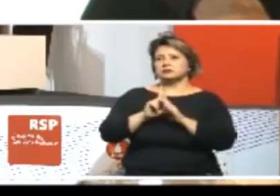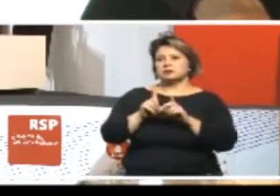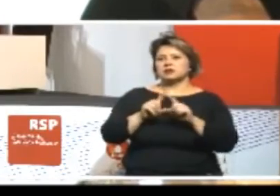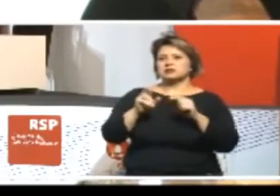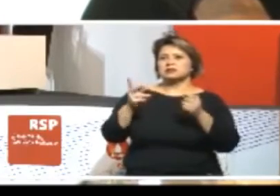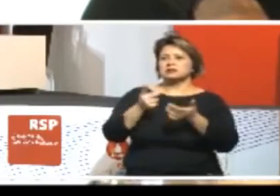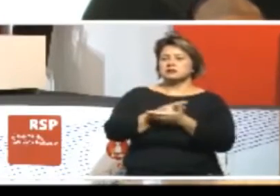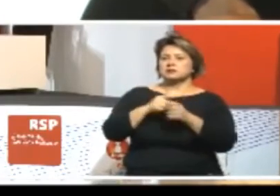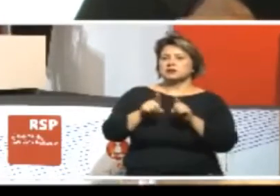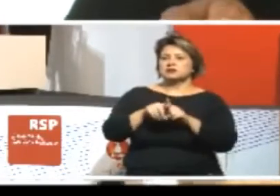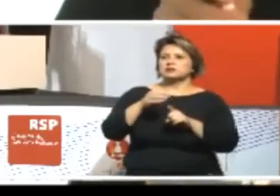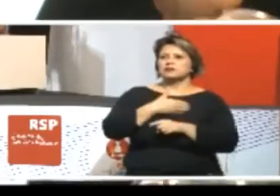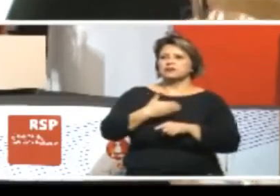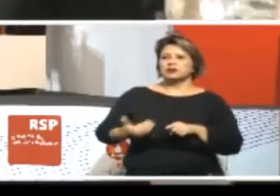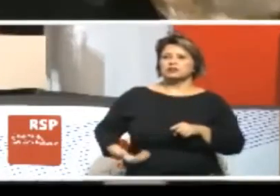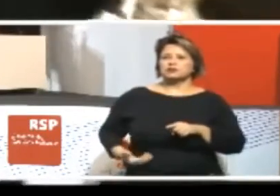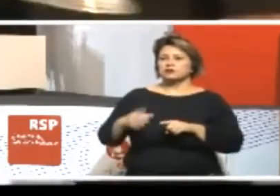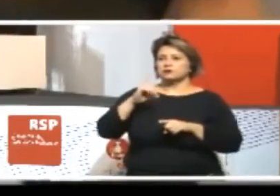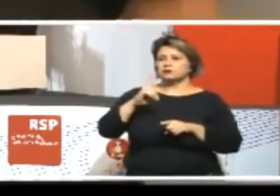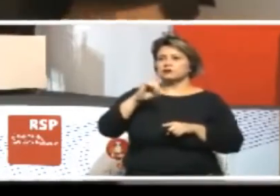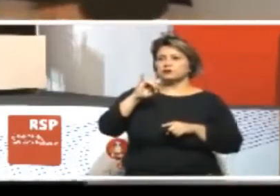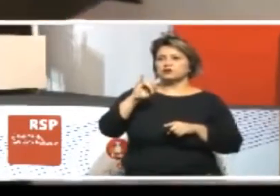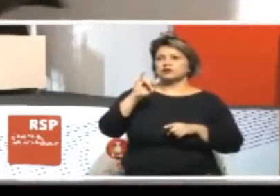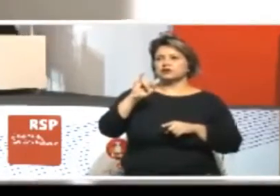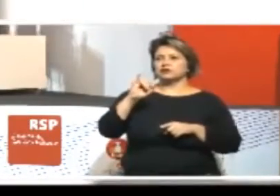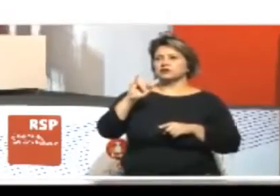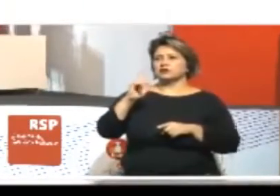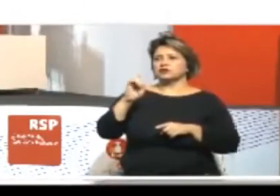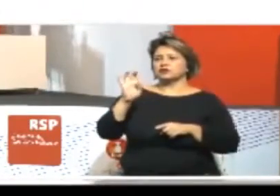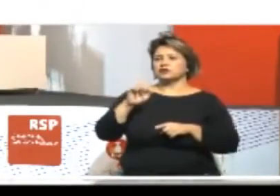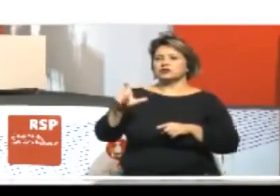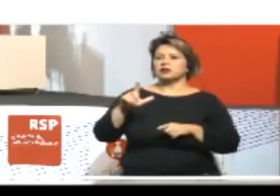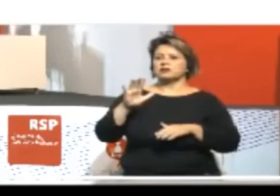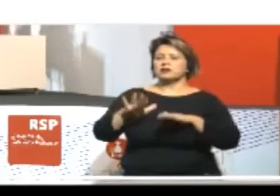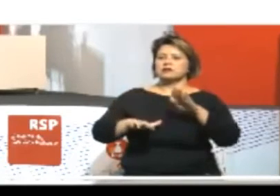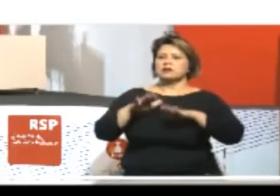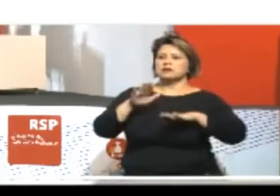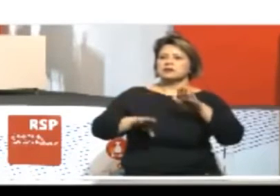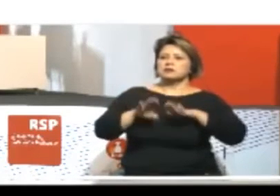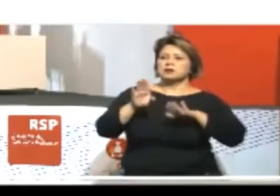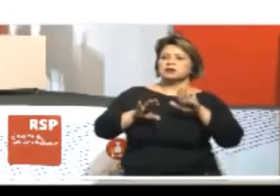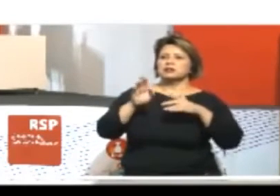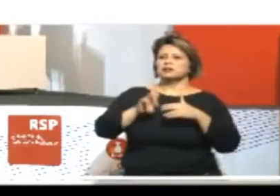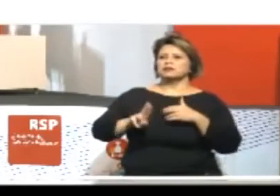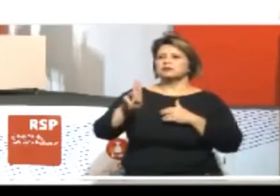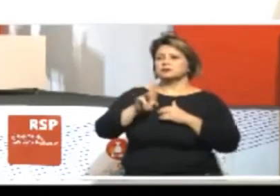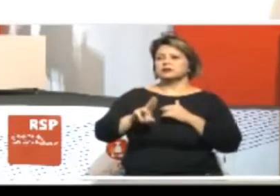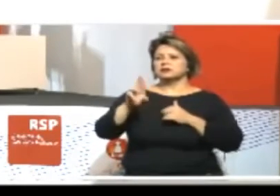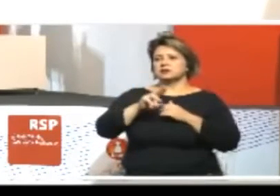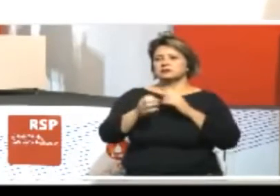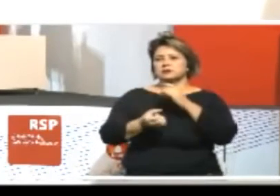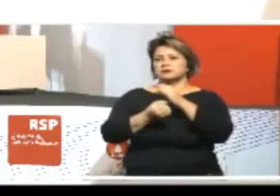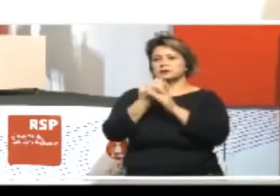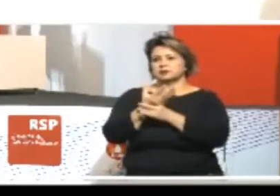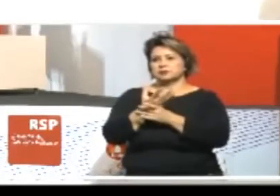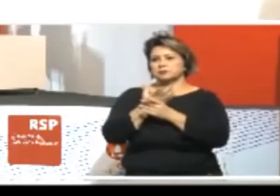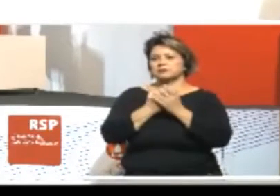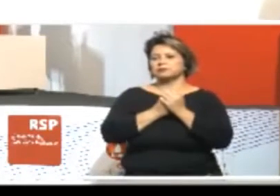digital tienden a variar dependiendo de la motivación que se haya usado para la implementación.